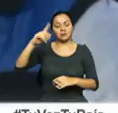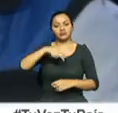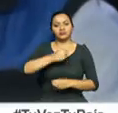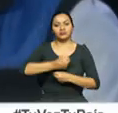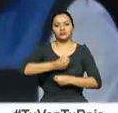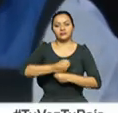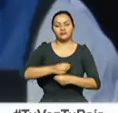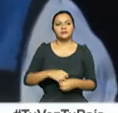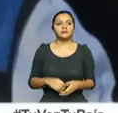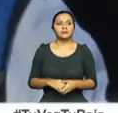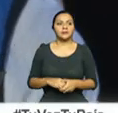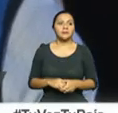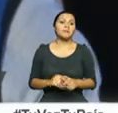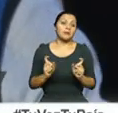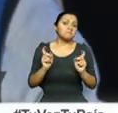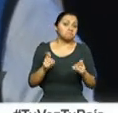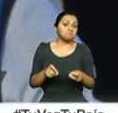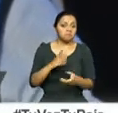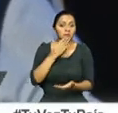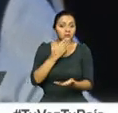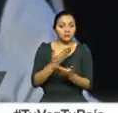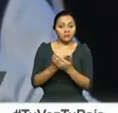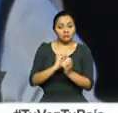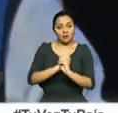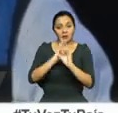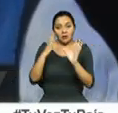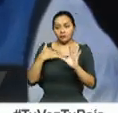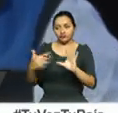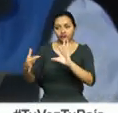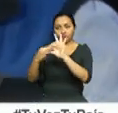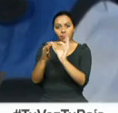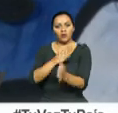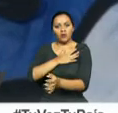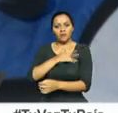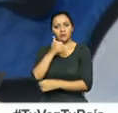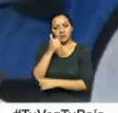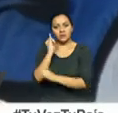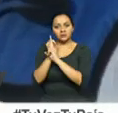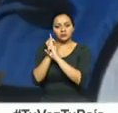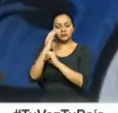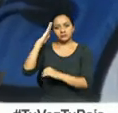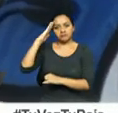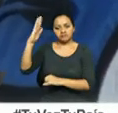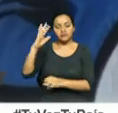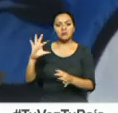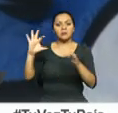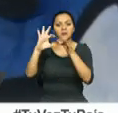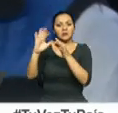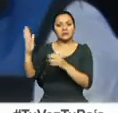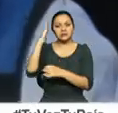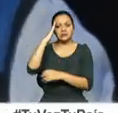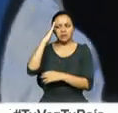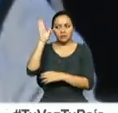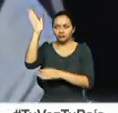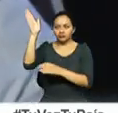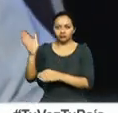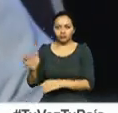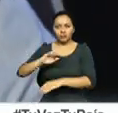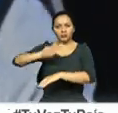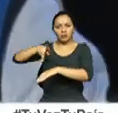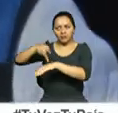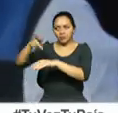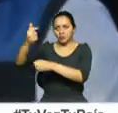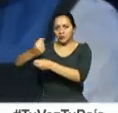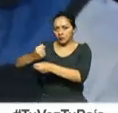labor. Sin duda diciendo que estamos en muy buenas manos. Sabemos lo que representa el Instituto Geográfico Militar para el